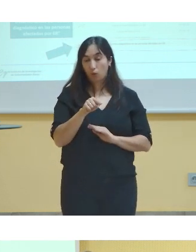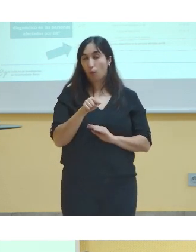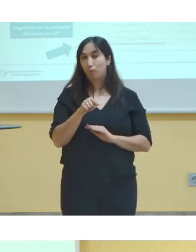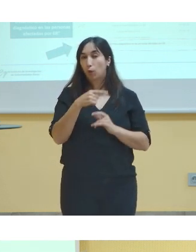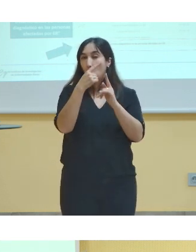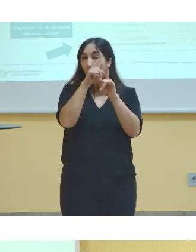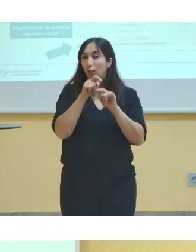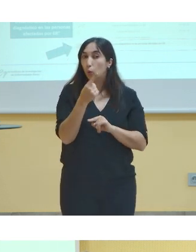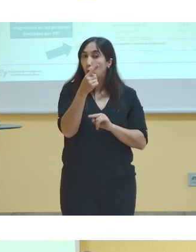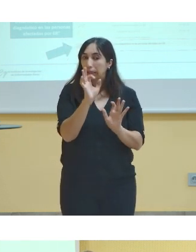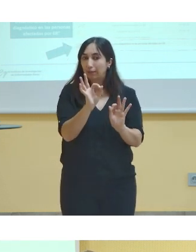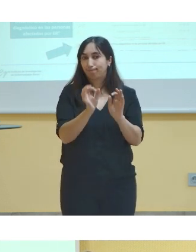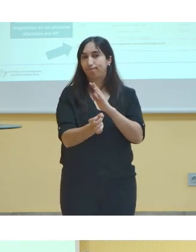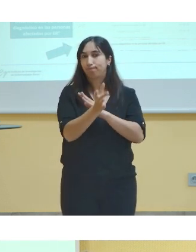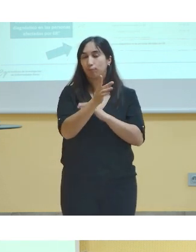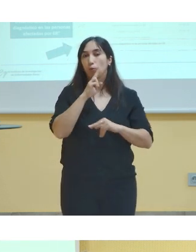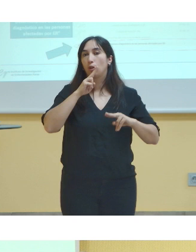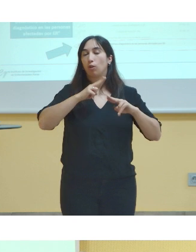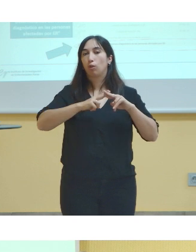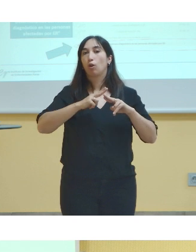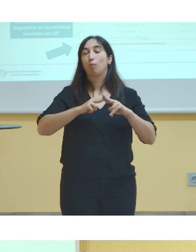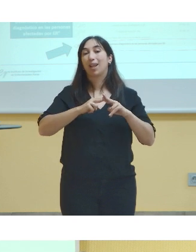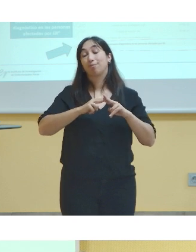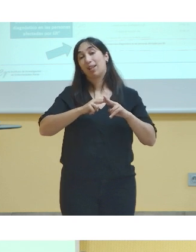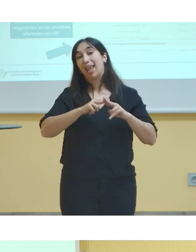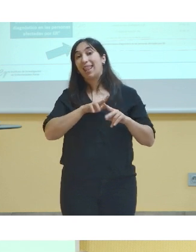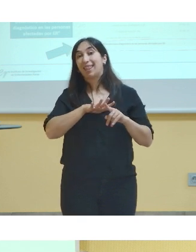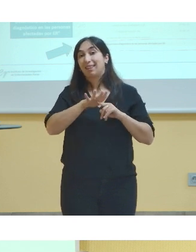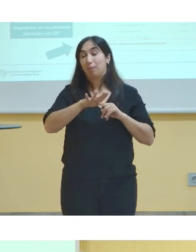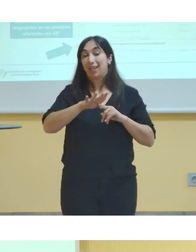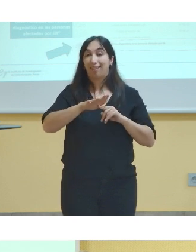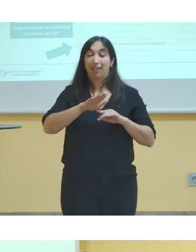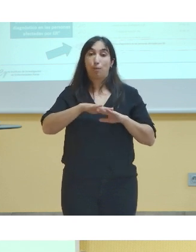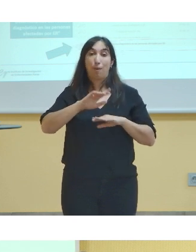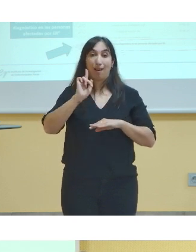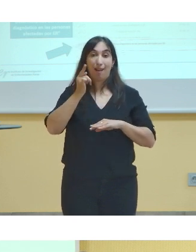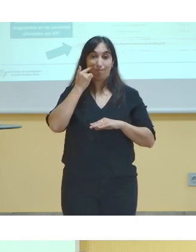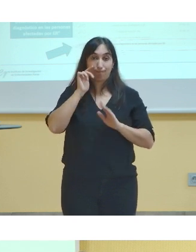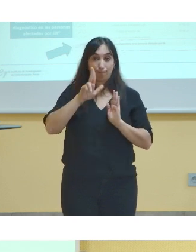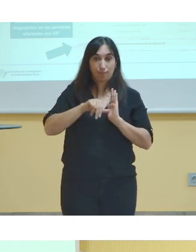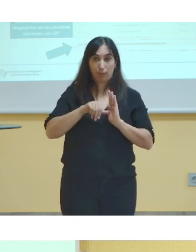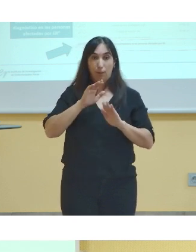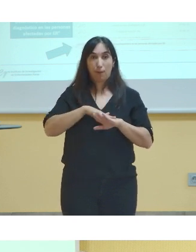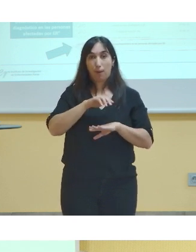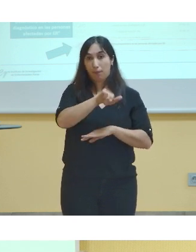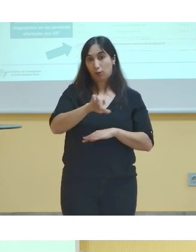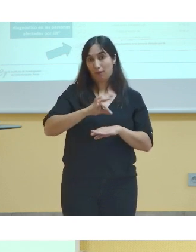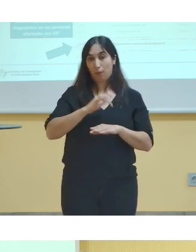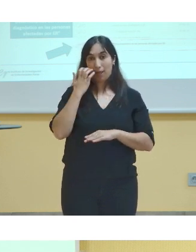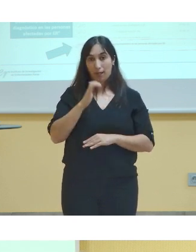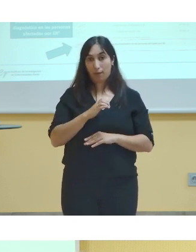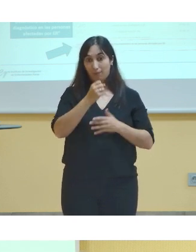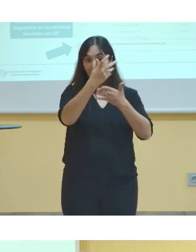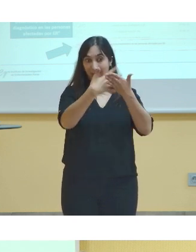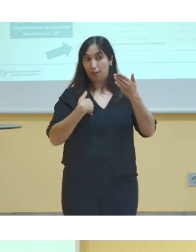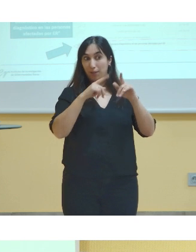desarrollamos un cuestionario específico que se denominaba Determinantes del retraso diagnóstico de las personas afectadas por enfermedades raras. Lo encontraban en la lista de